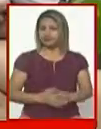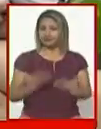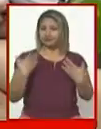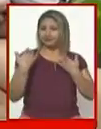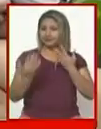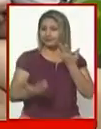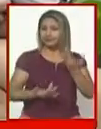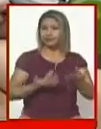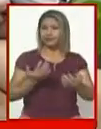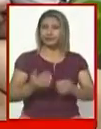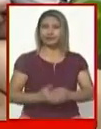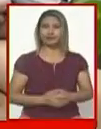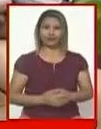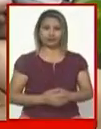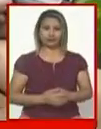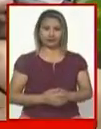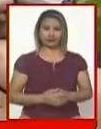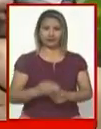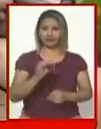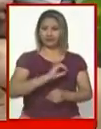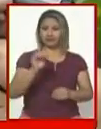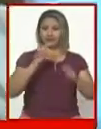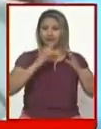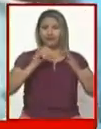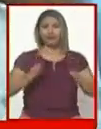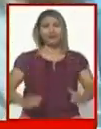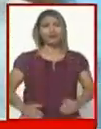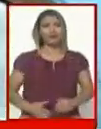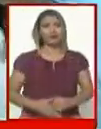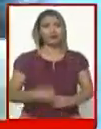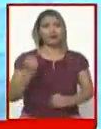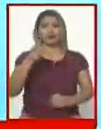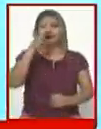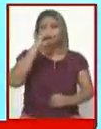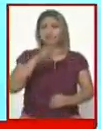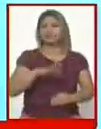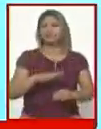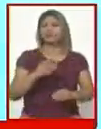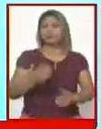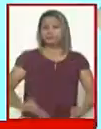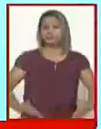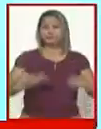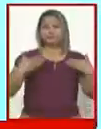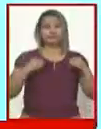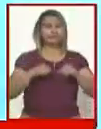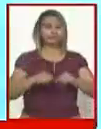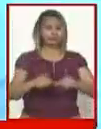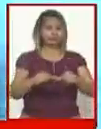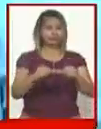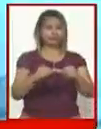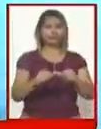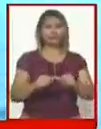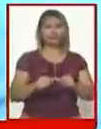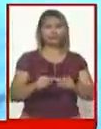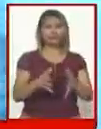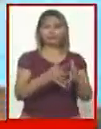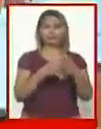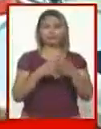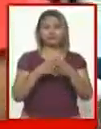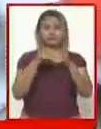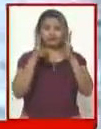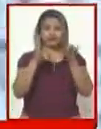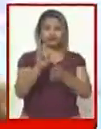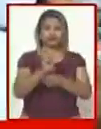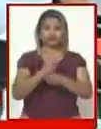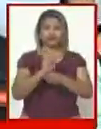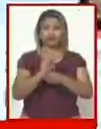quemaduras con gran alto porcentaje en su cuerpo. Los dos menores son los únicos sobrevivientes y están siendo tratados en los Estados Unidos.